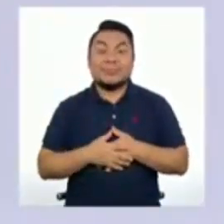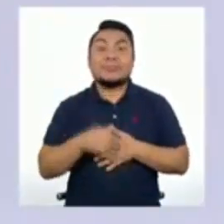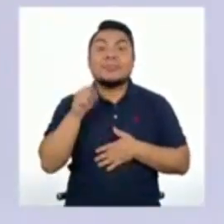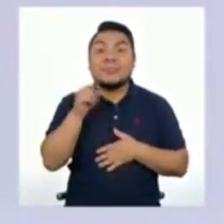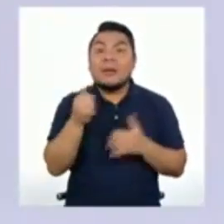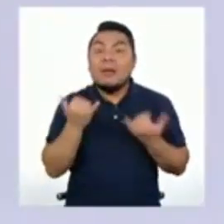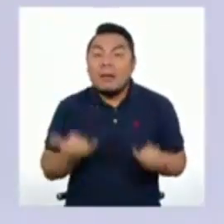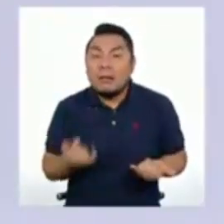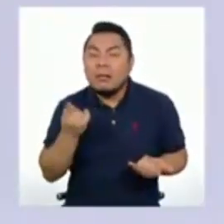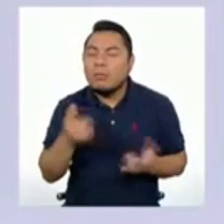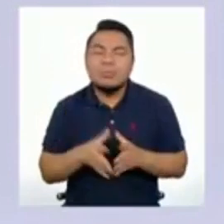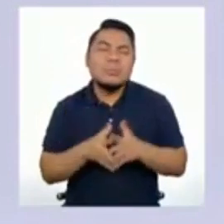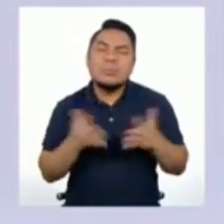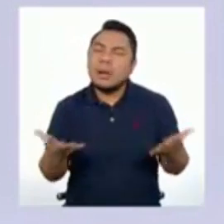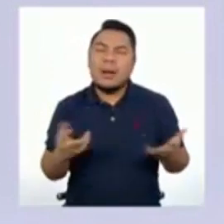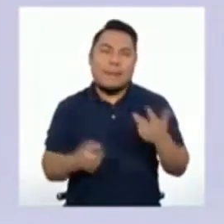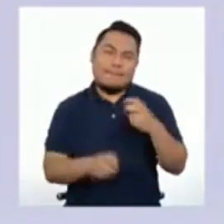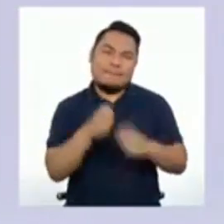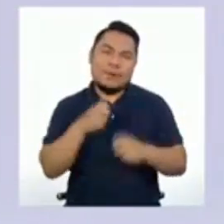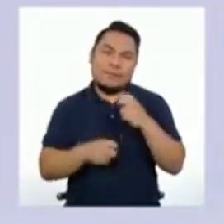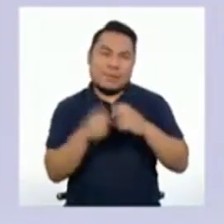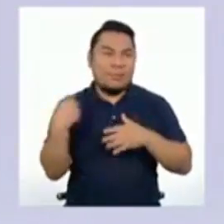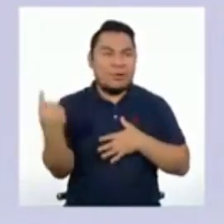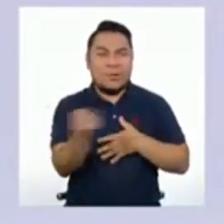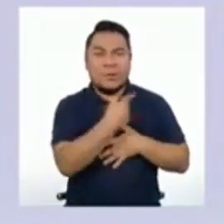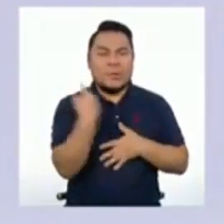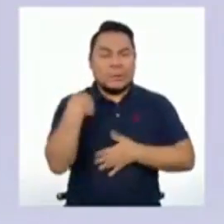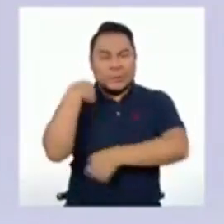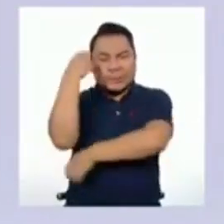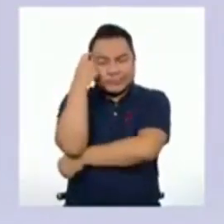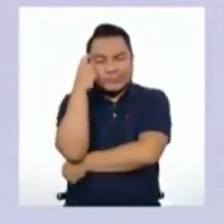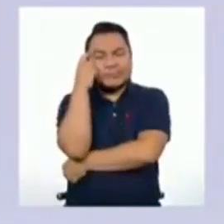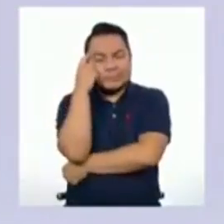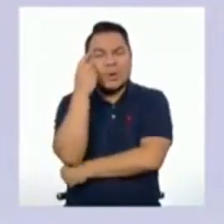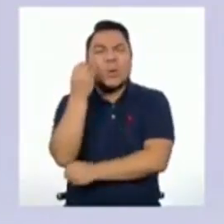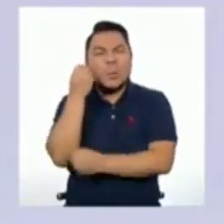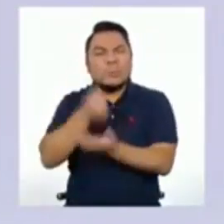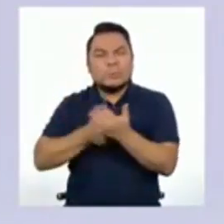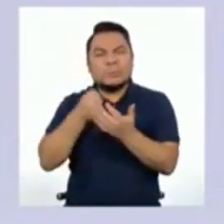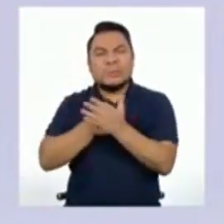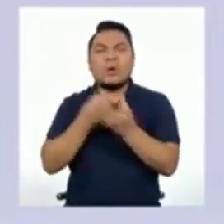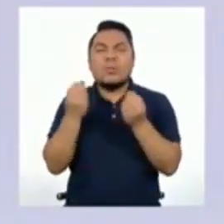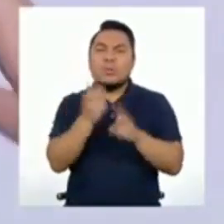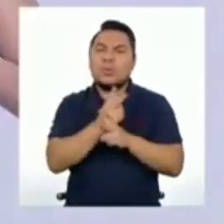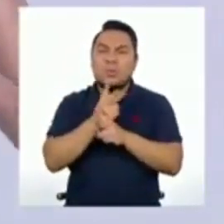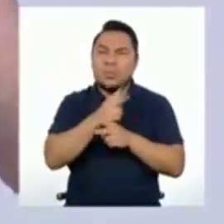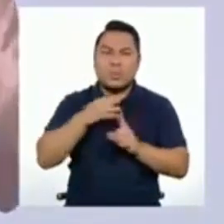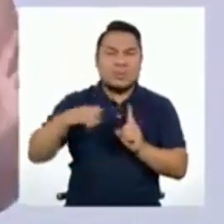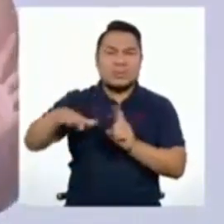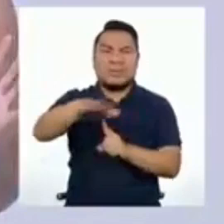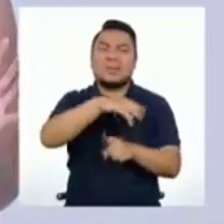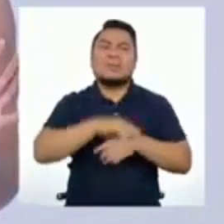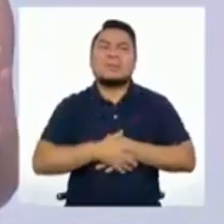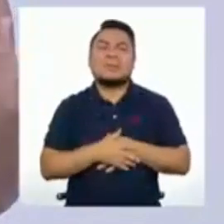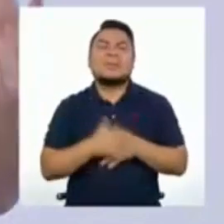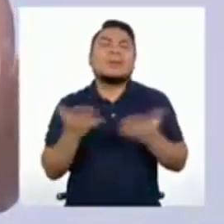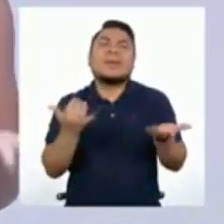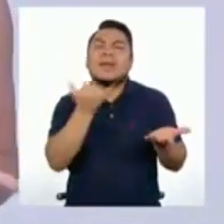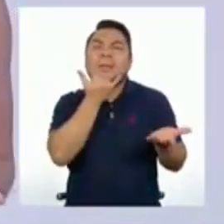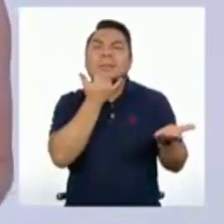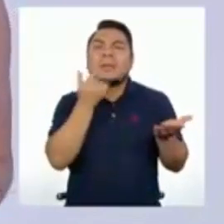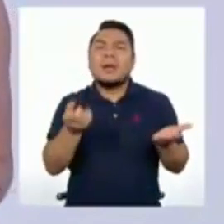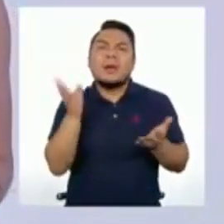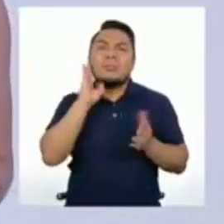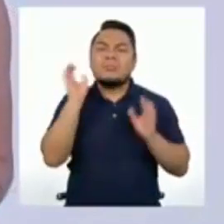Estamos frente a un gran problema que nos afecta a todos y nos plantea muchos retos para cuidar nuestro ambiente. ¿Qué consecuencias trae